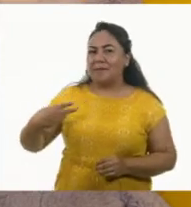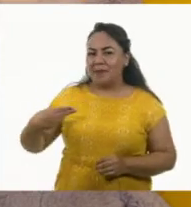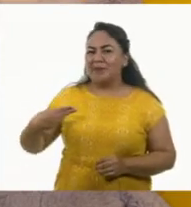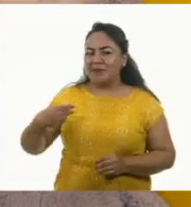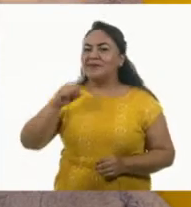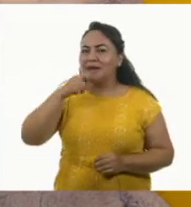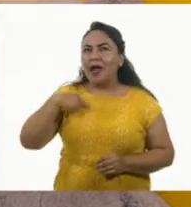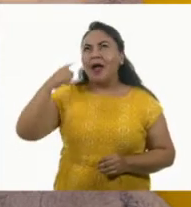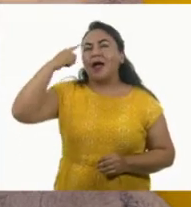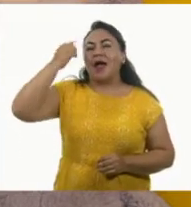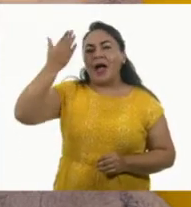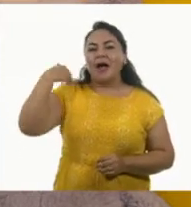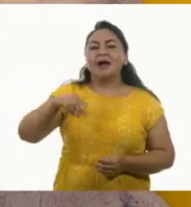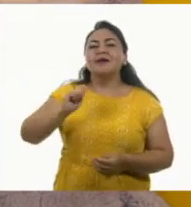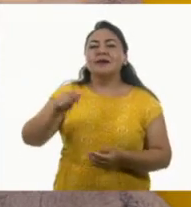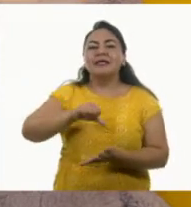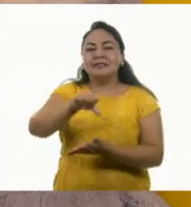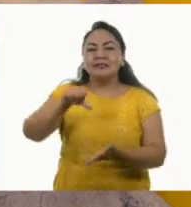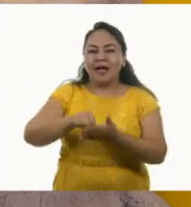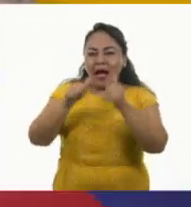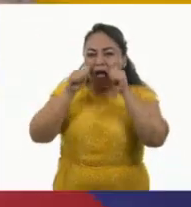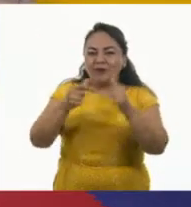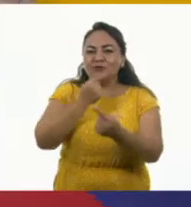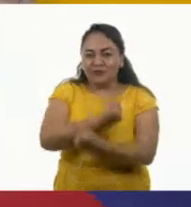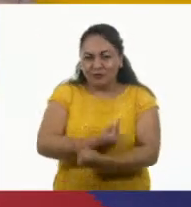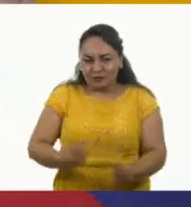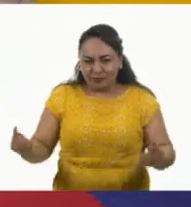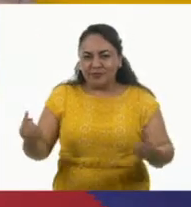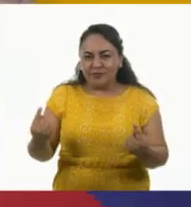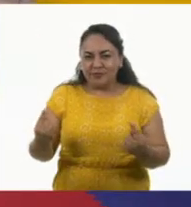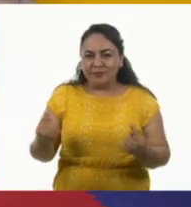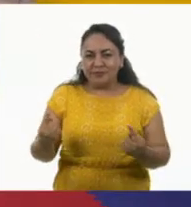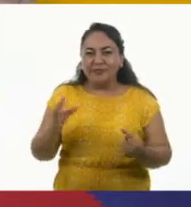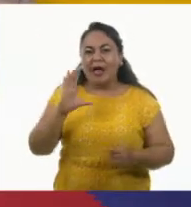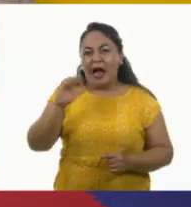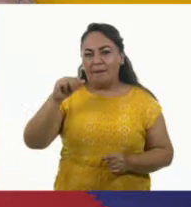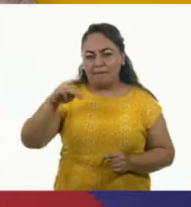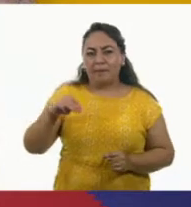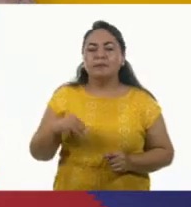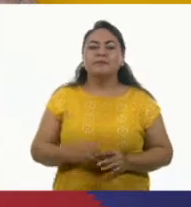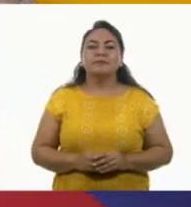mis momentos en el Centro de Atención Infantil. Pues hagámoslo. ¡Hagámoslo!